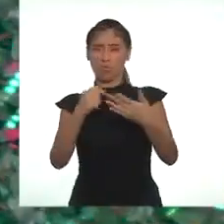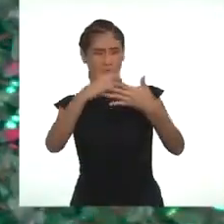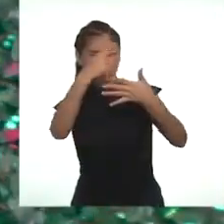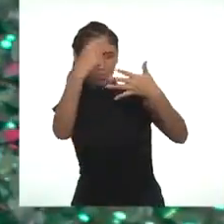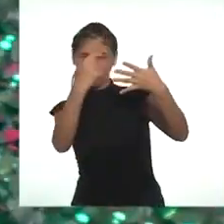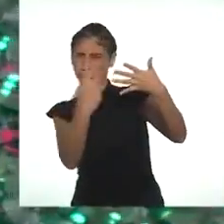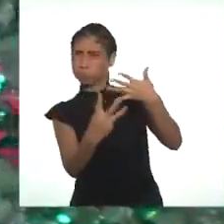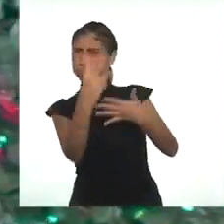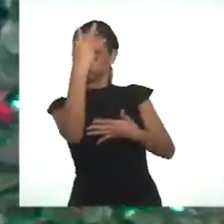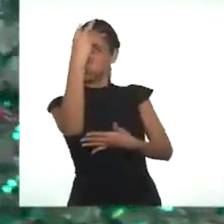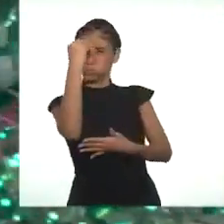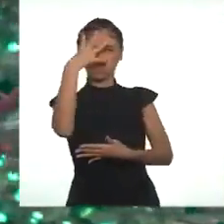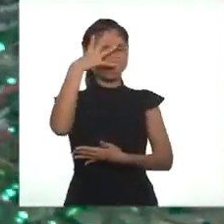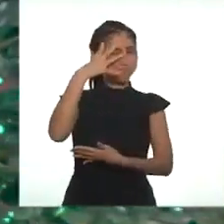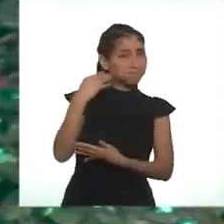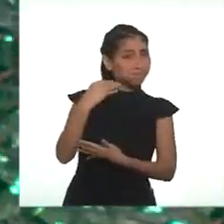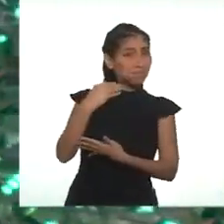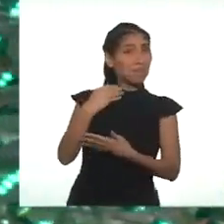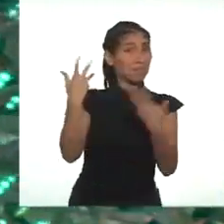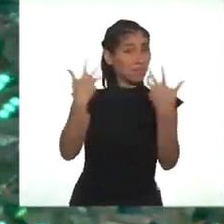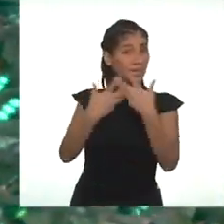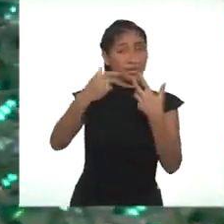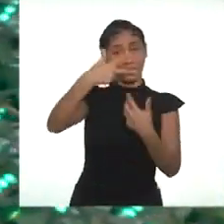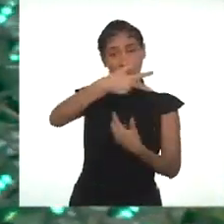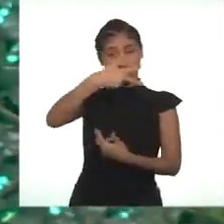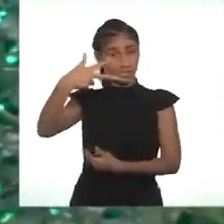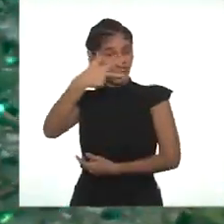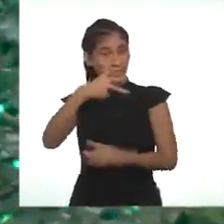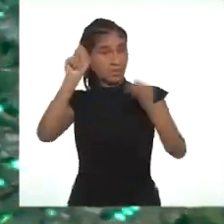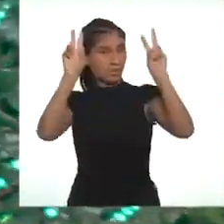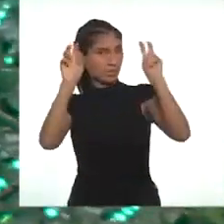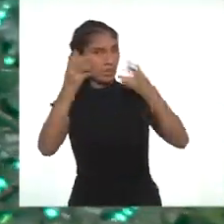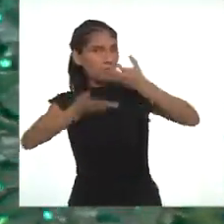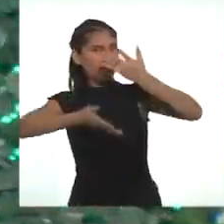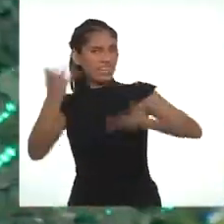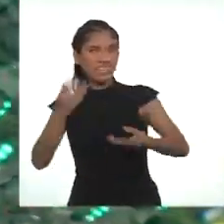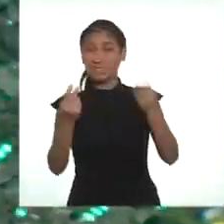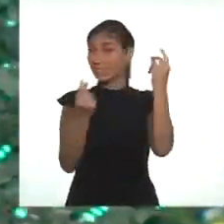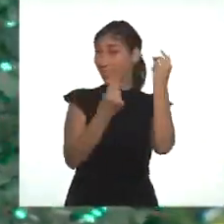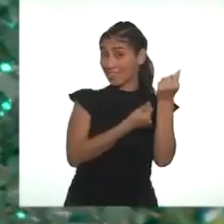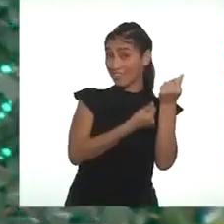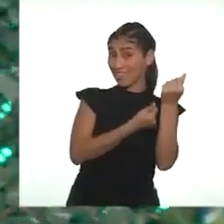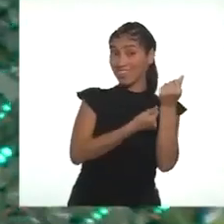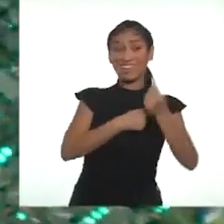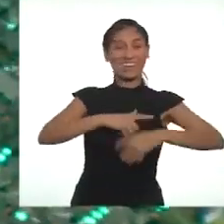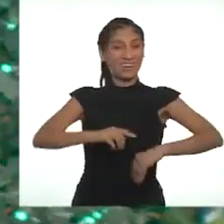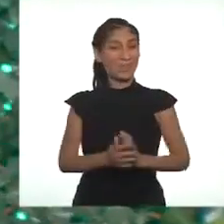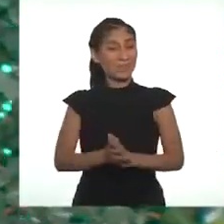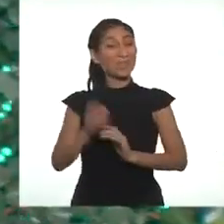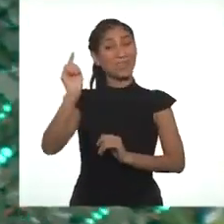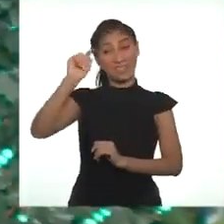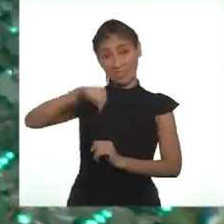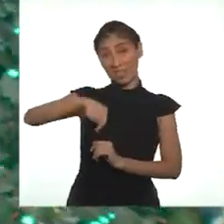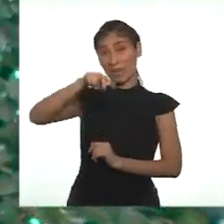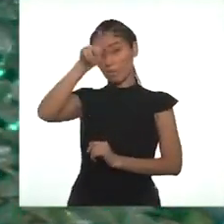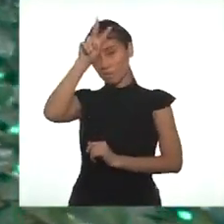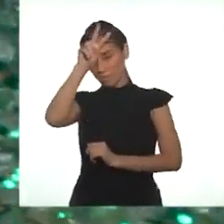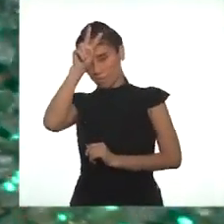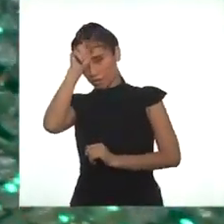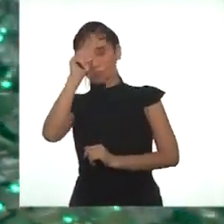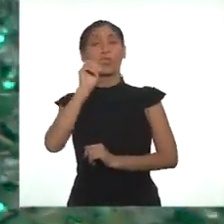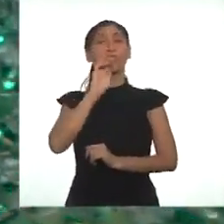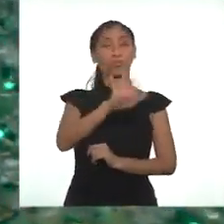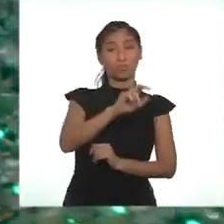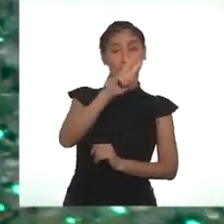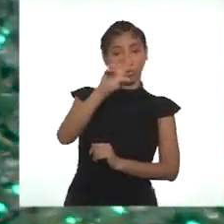de aprendizaje que durará 3 semanas. El tema que trataremos es la celebración del Bicentenario de